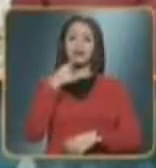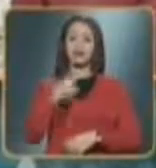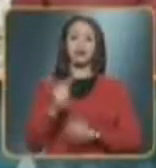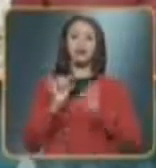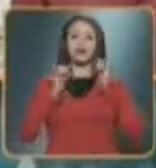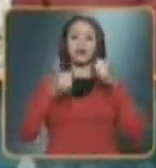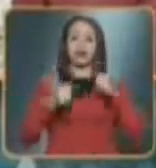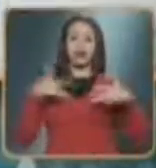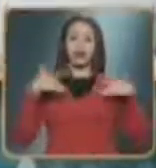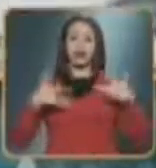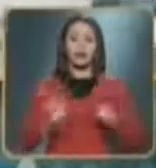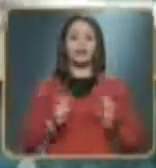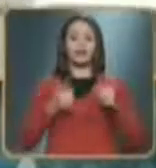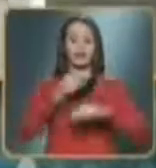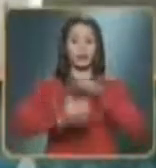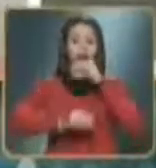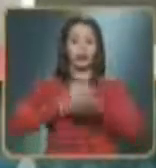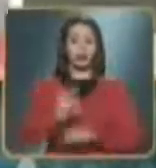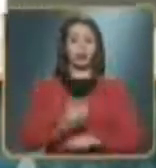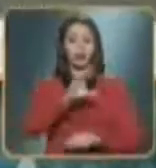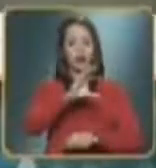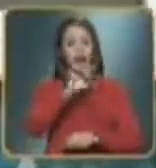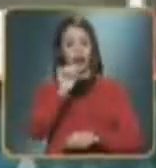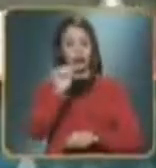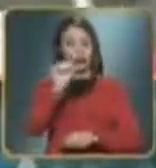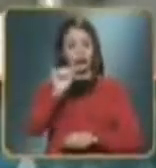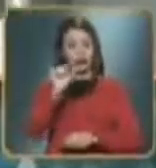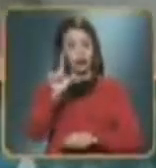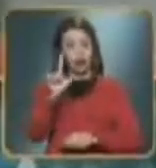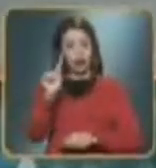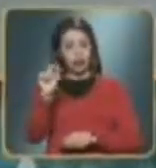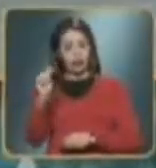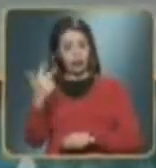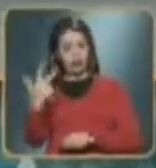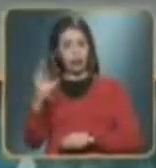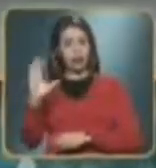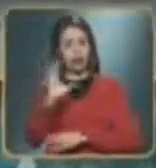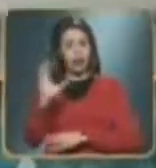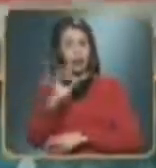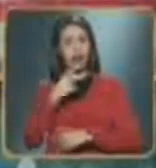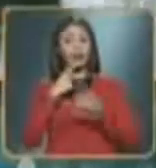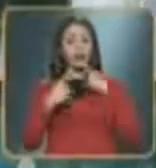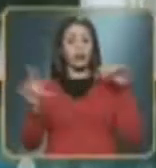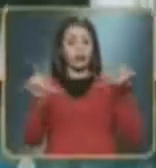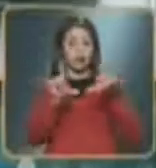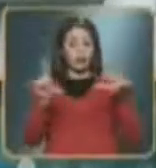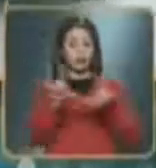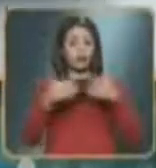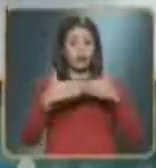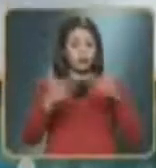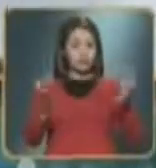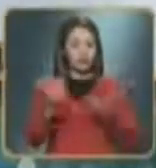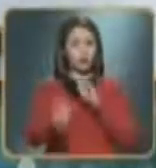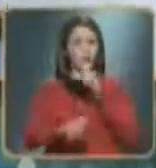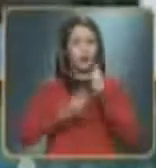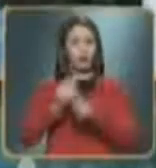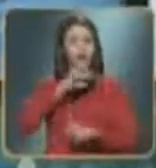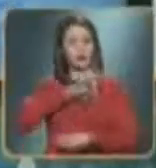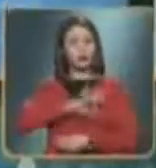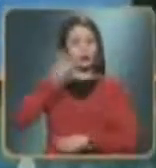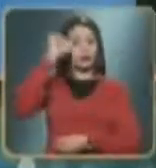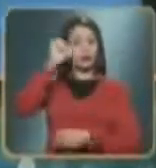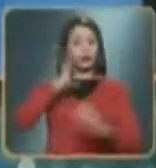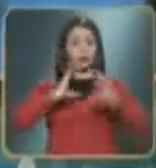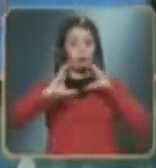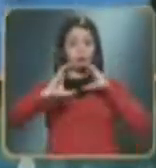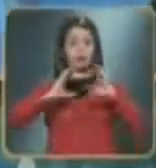Maduro encabezó el acto de lanzamiento realizado en casalta tres Caracas Desde allí manifestó que la televisión digital abierta forma parte del socialismo